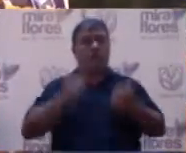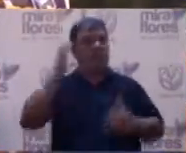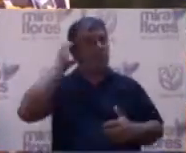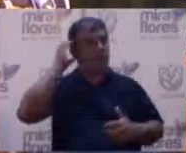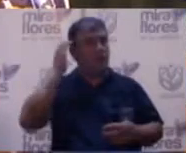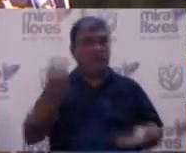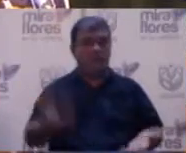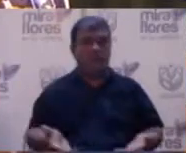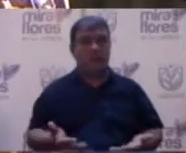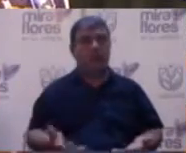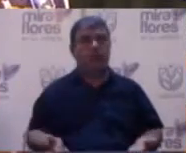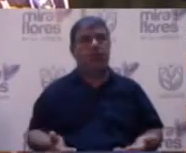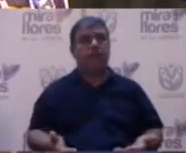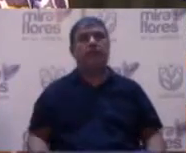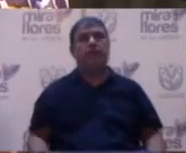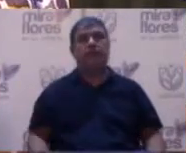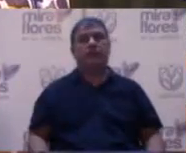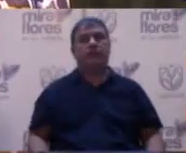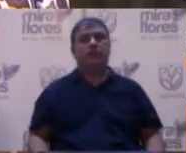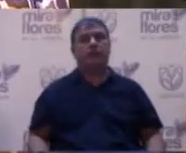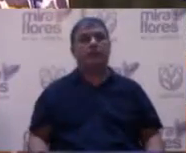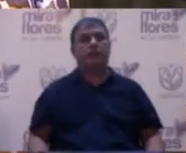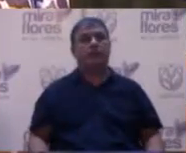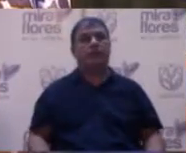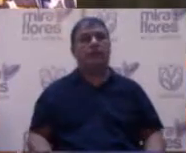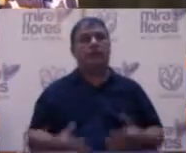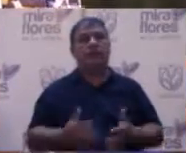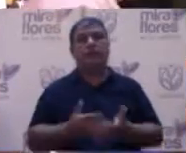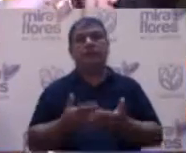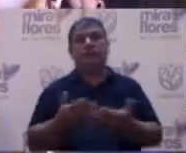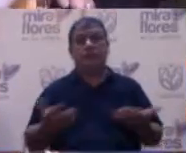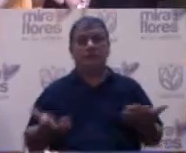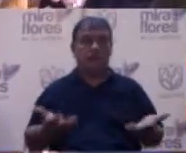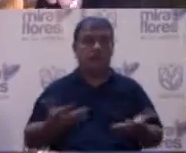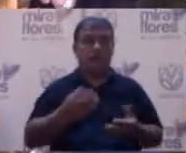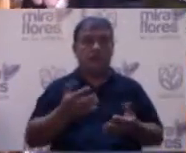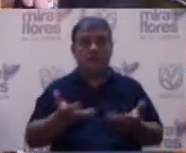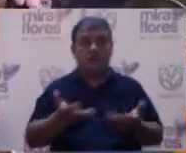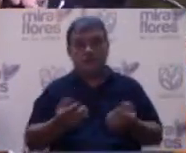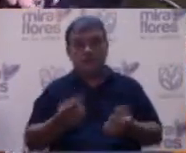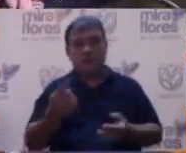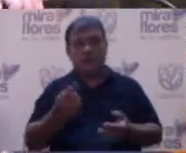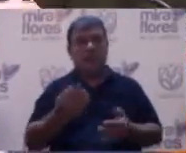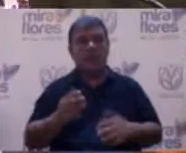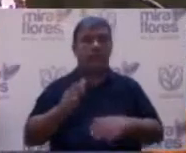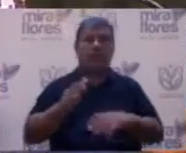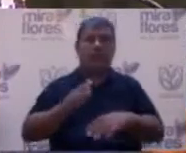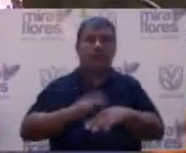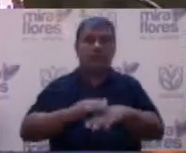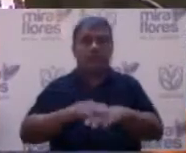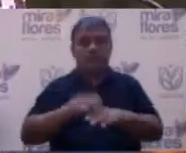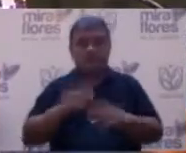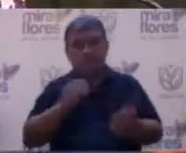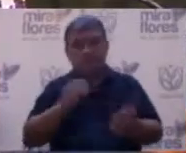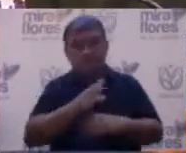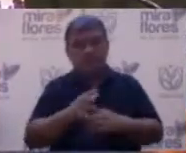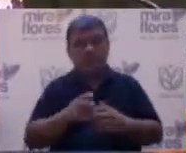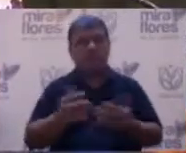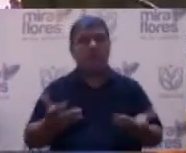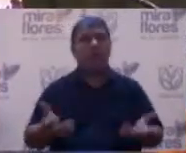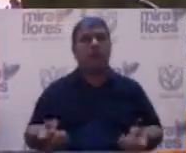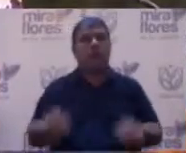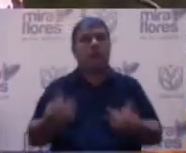acá, en Miraflores. Y básicamente eso, y lo que quería simplemente era llamar la atención de que acá cuando nos han dado